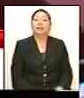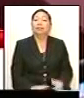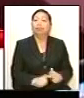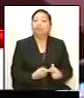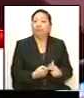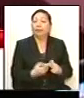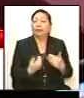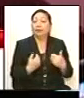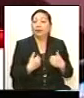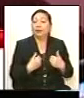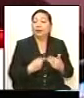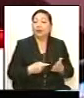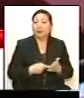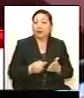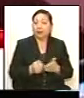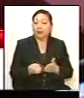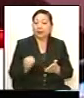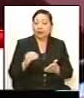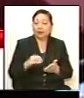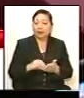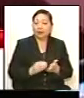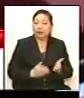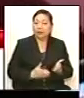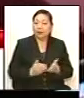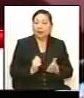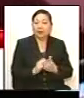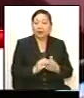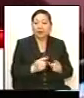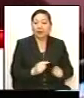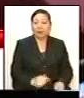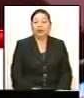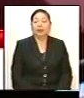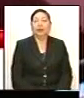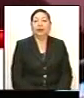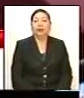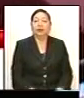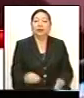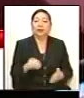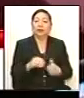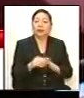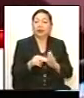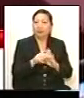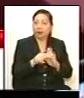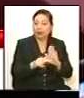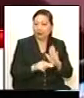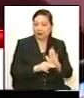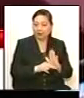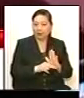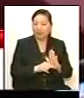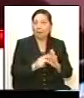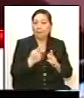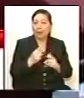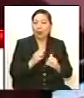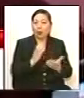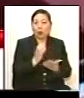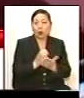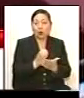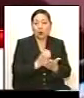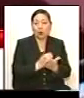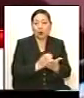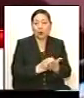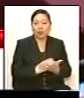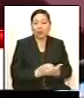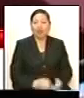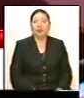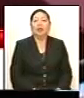iniciativa considera una disposición complementaria transitoria que permite la aplicación de las normas propuestas a los contratos vigentes de las